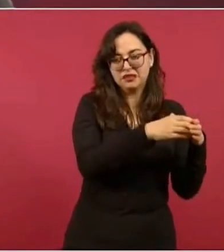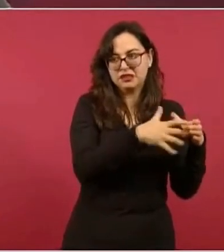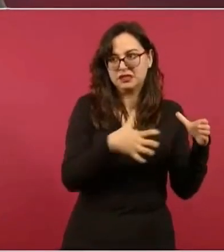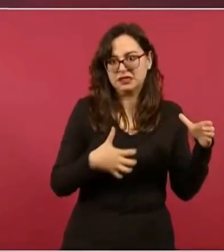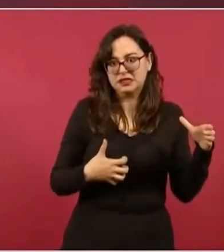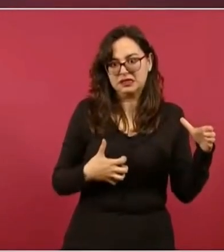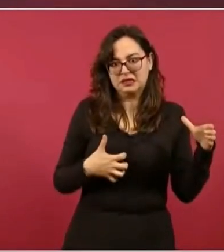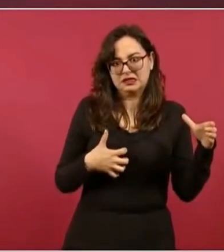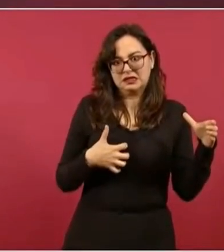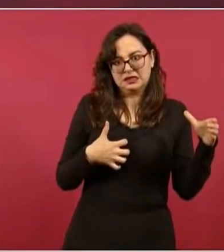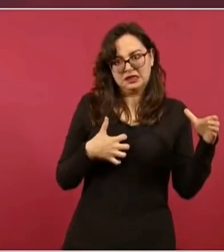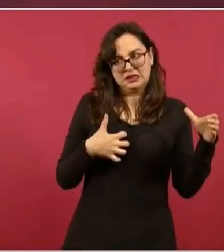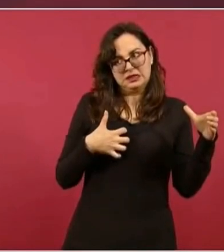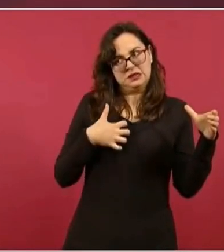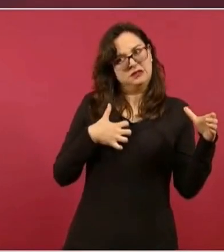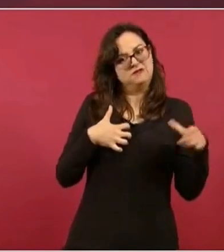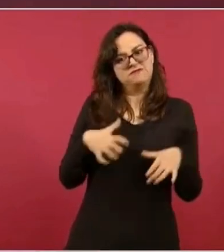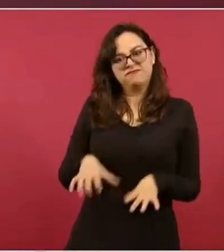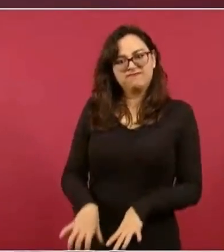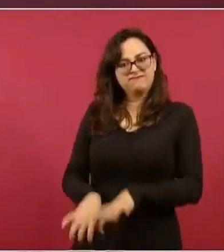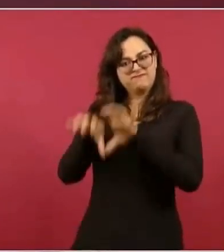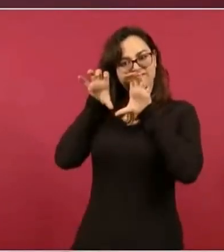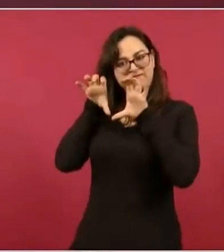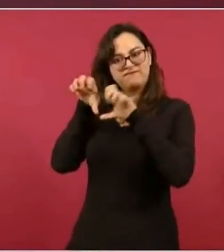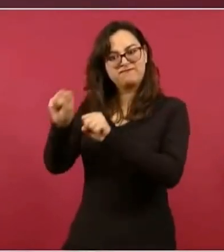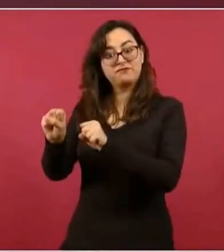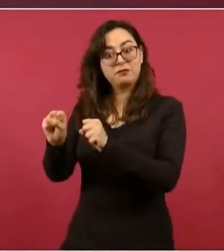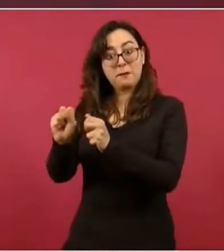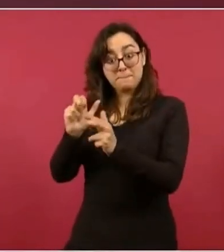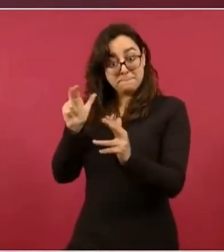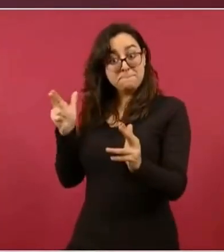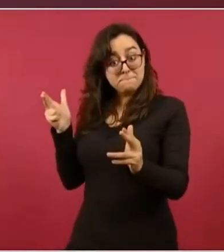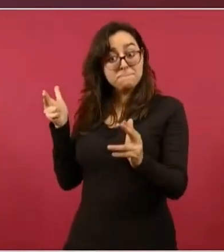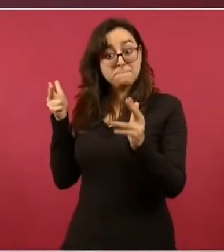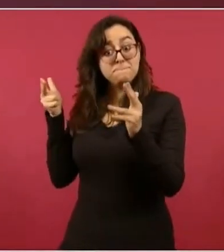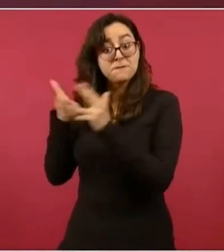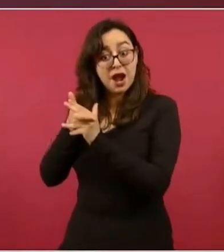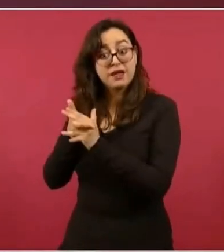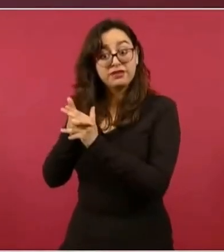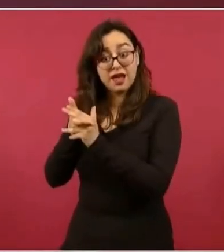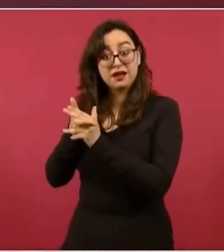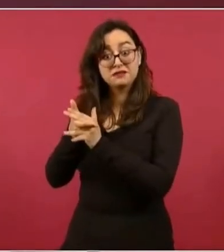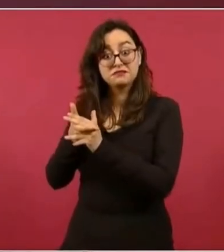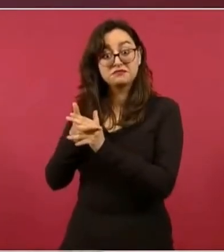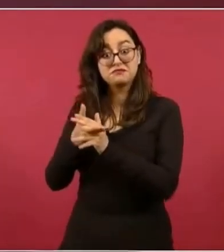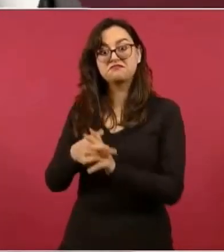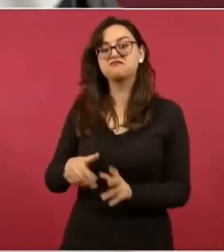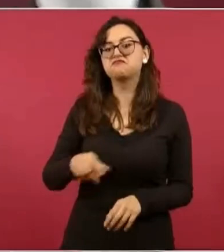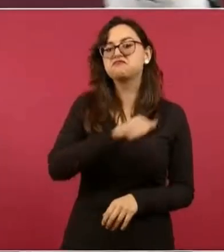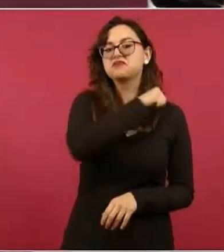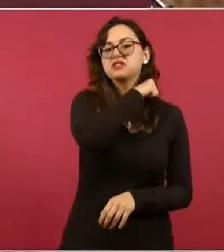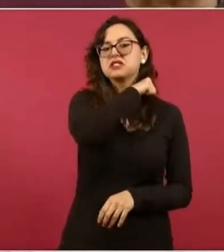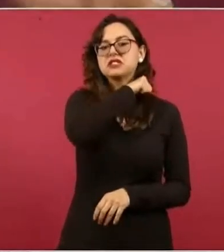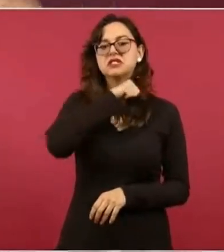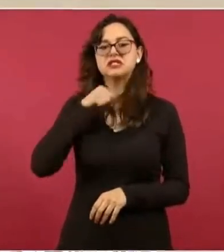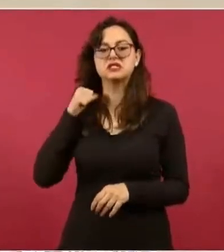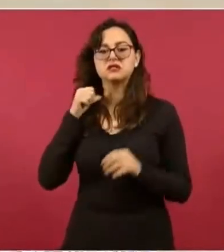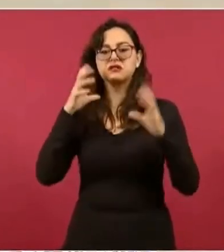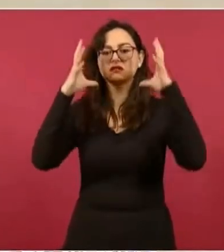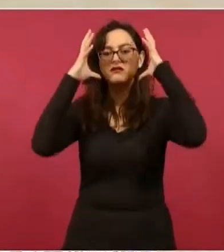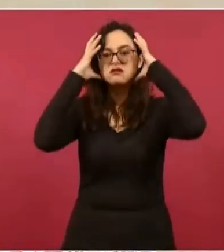su cabeza diez años en la plaza principal de